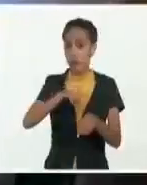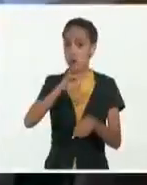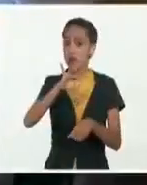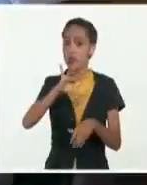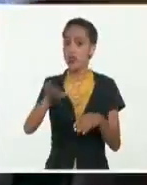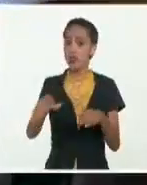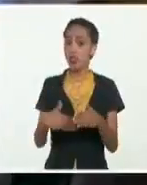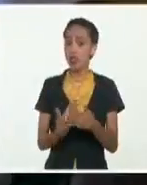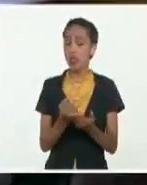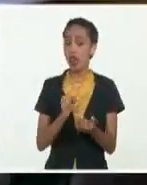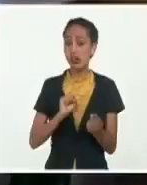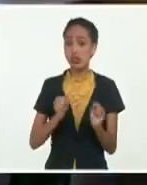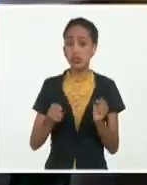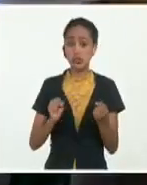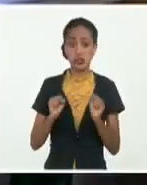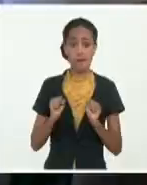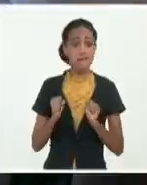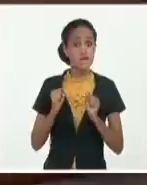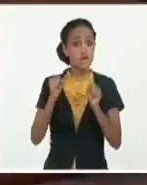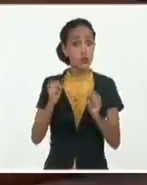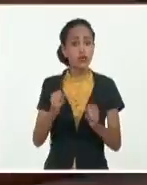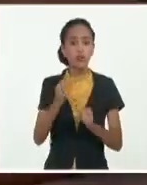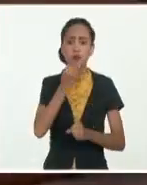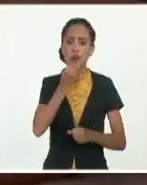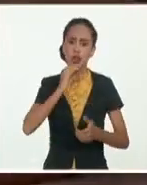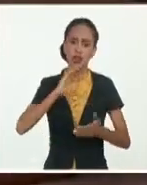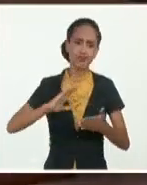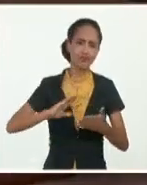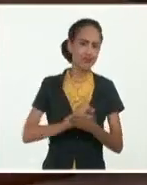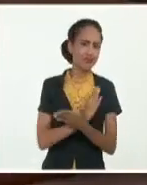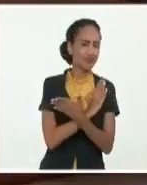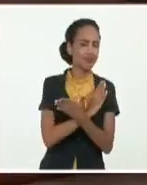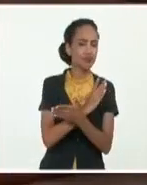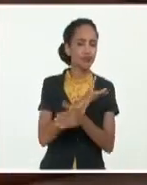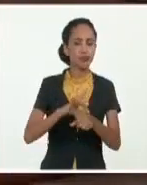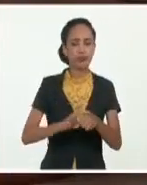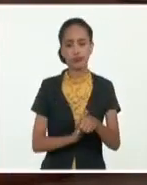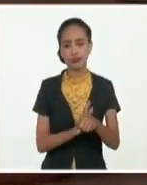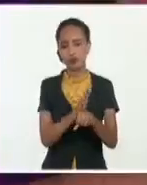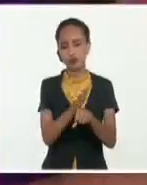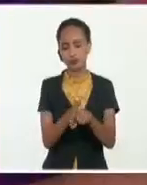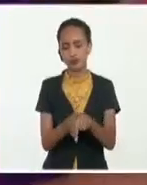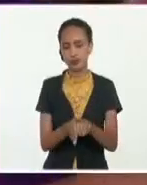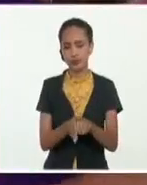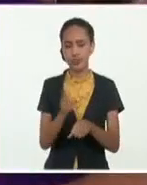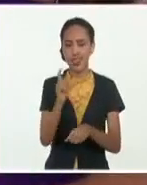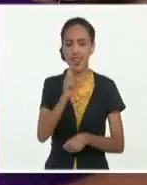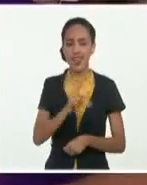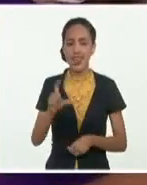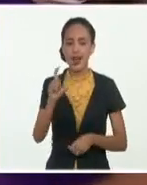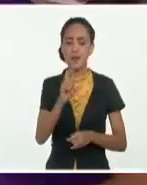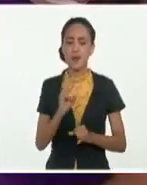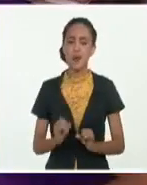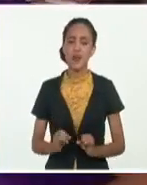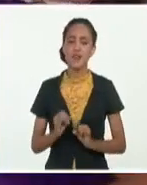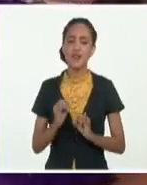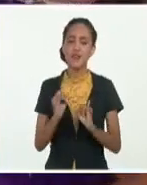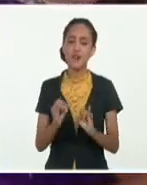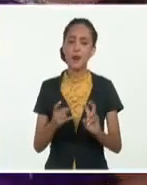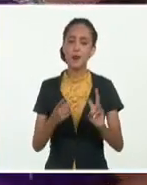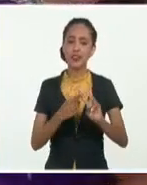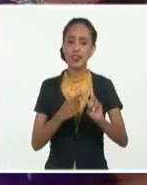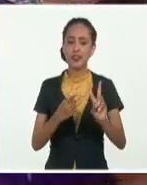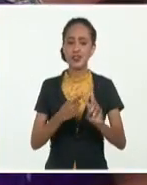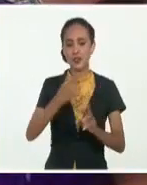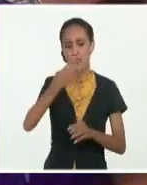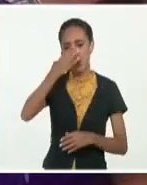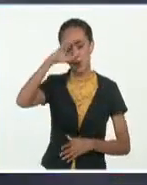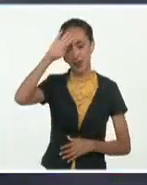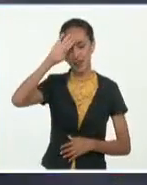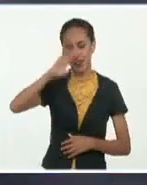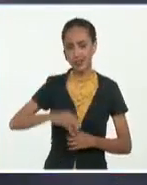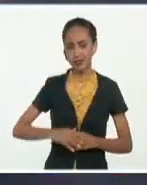restricciones se le pueda dar un duro golpe al nuevo coronavirus. En Camagüey, Luis Naranjo, Sistema Informativo de la Televisión Cubana.